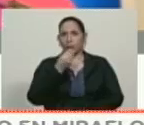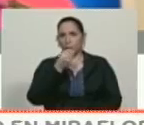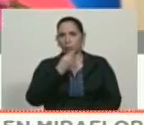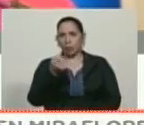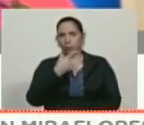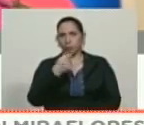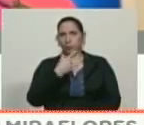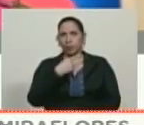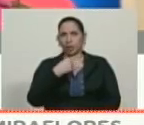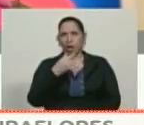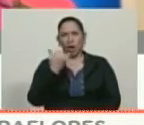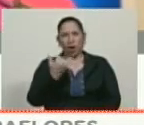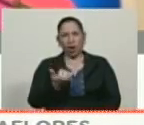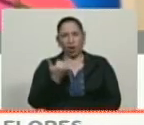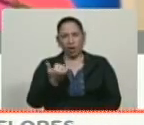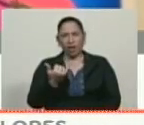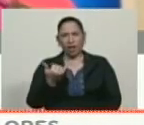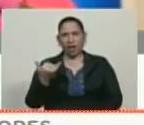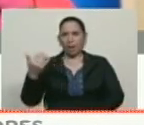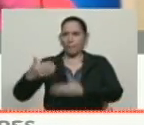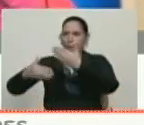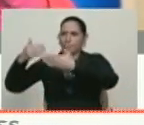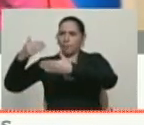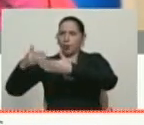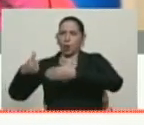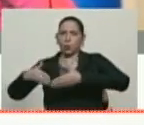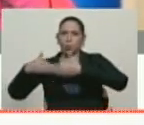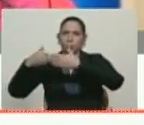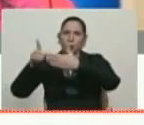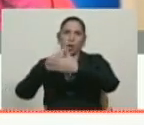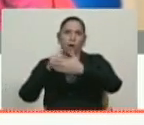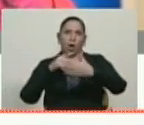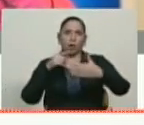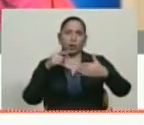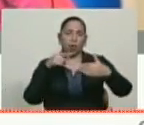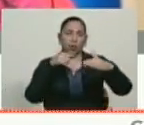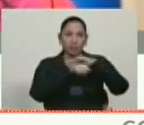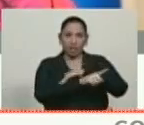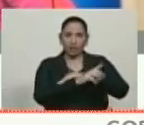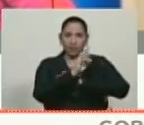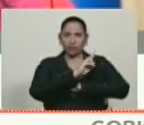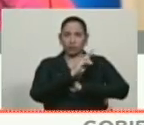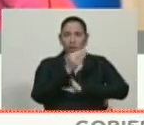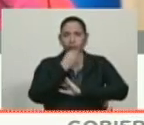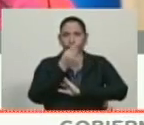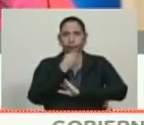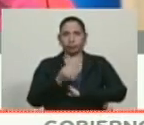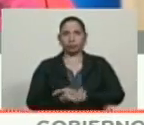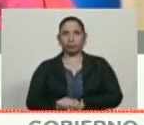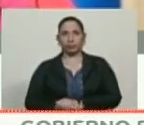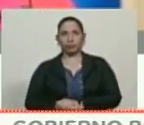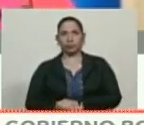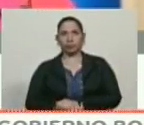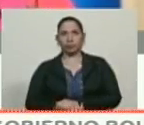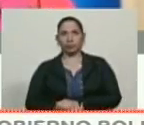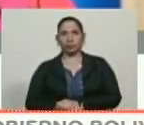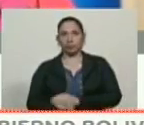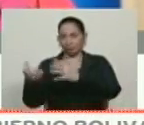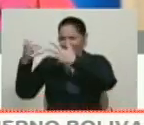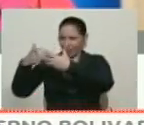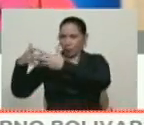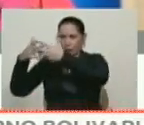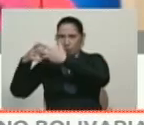bloqueo naviero para que no llegue este sustento para la población venezolana. Ellos llevan en su